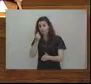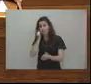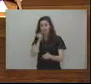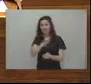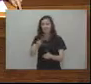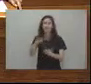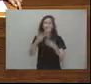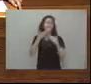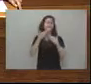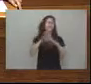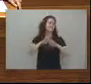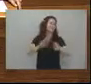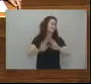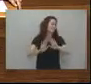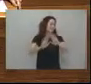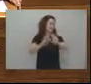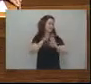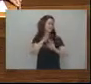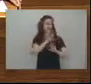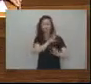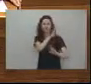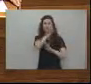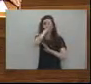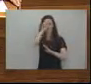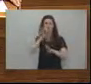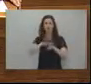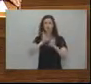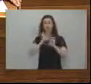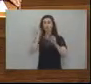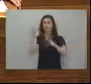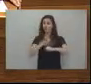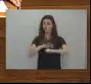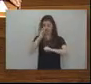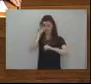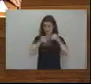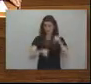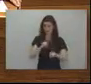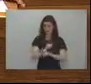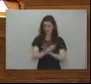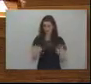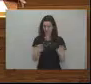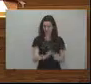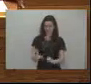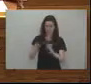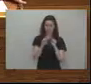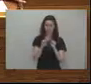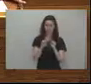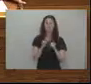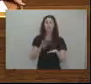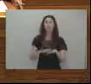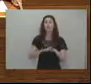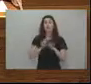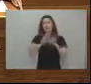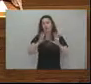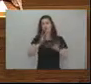Rajoy, que no va a Madrid a defender la devolución de los fondos mineros, 213 millones de euros. ¿Por qué? Bueno, es obvio que